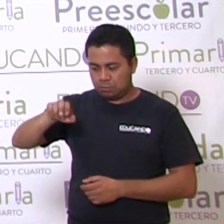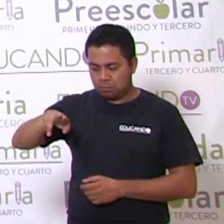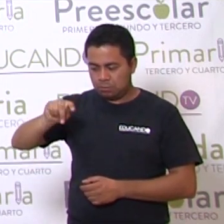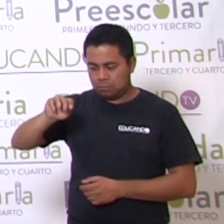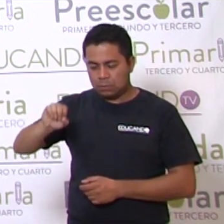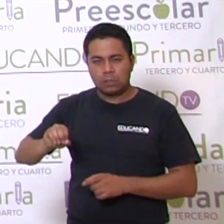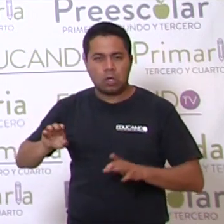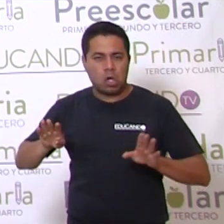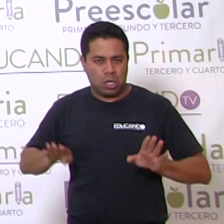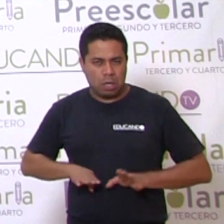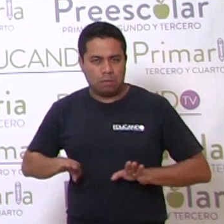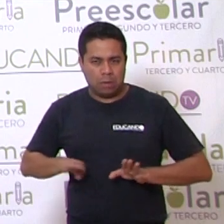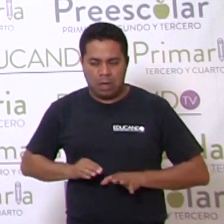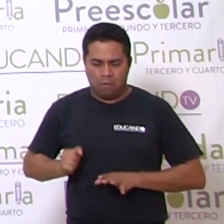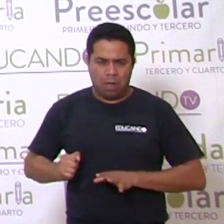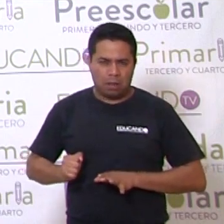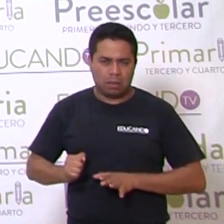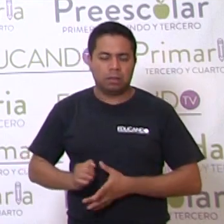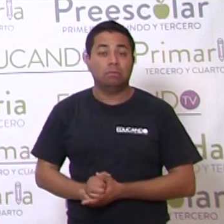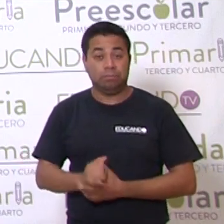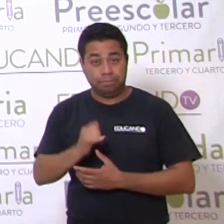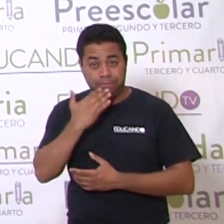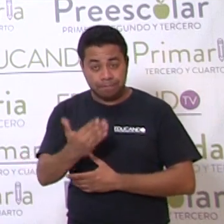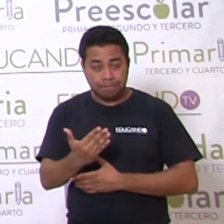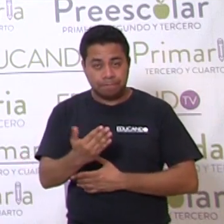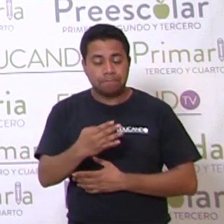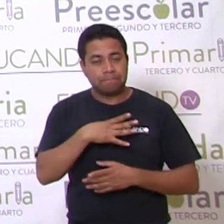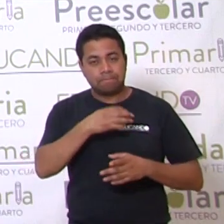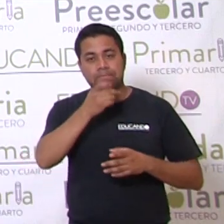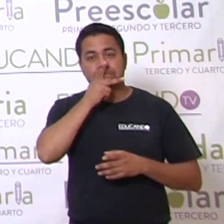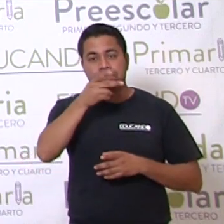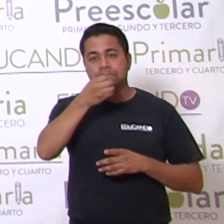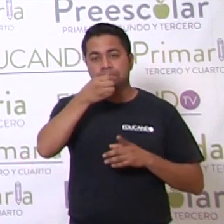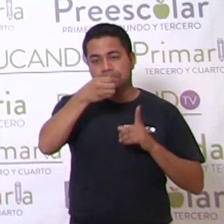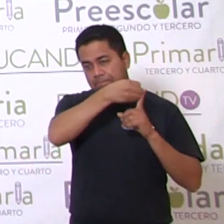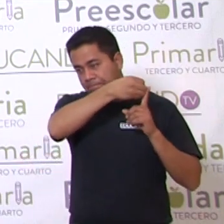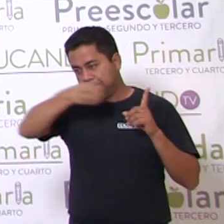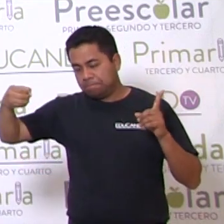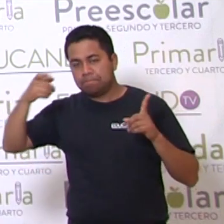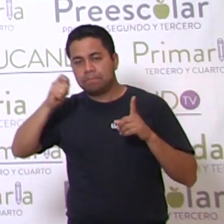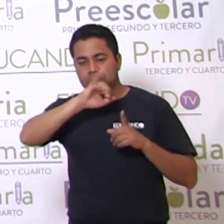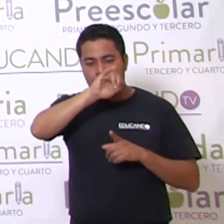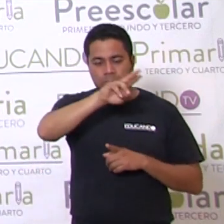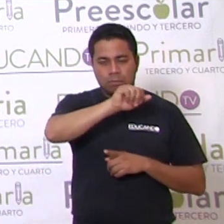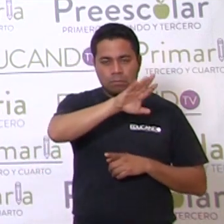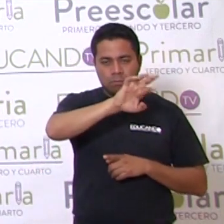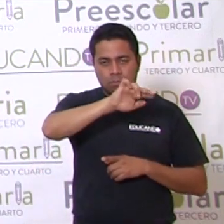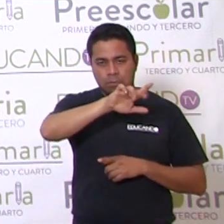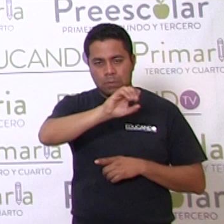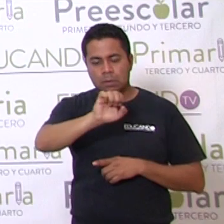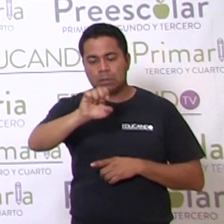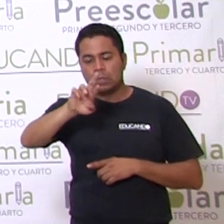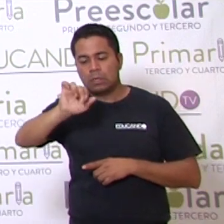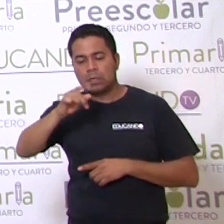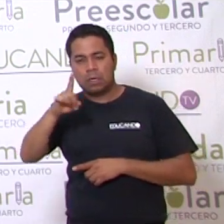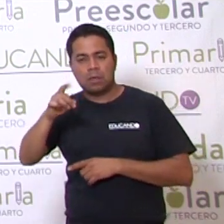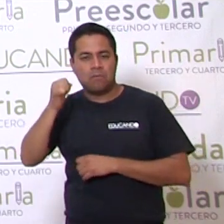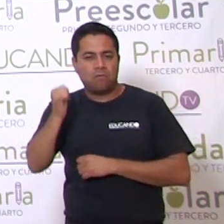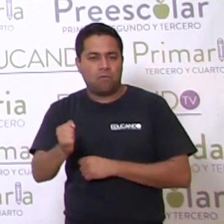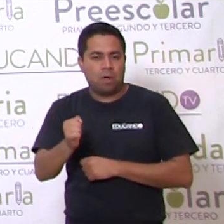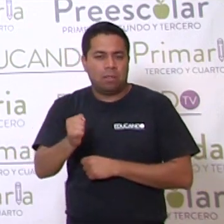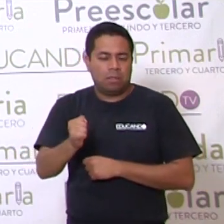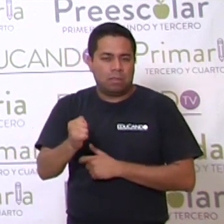temperamento. ¿Correcto? Tenemos una oración acá que es Juan Carlos era de fuerte